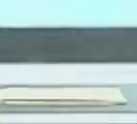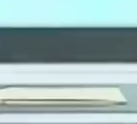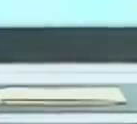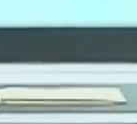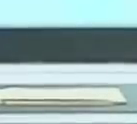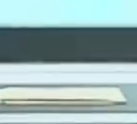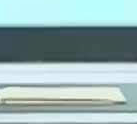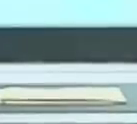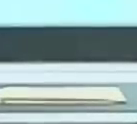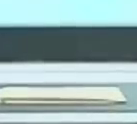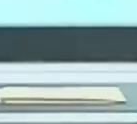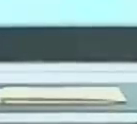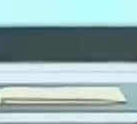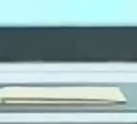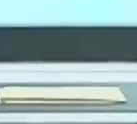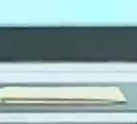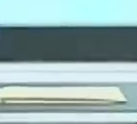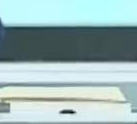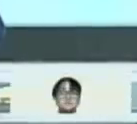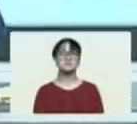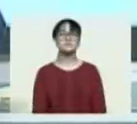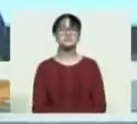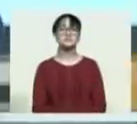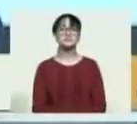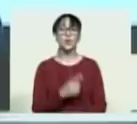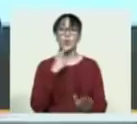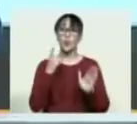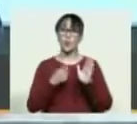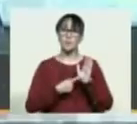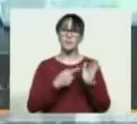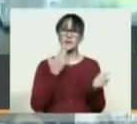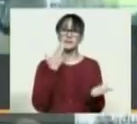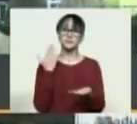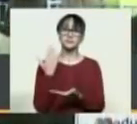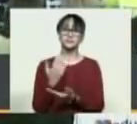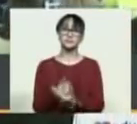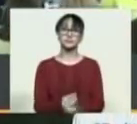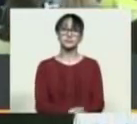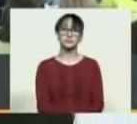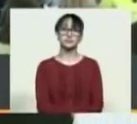Cúmplase. Amén. Aquí está.